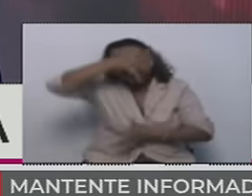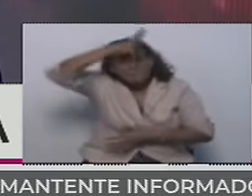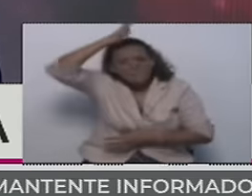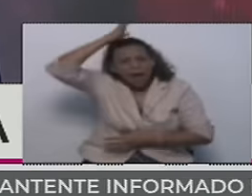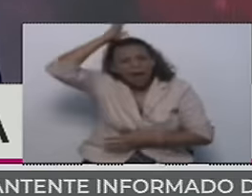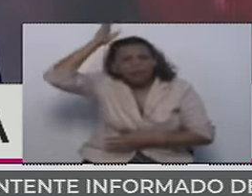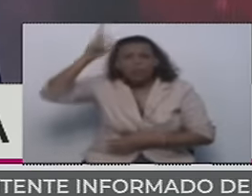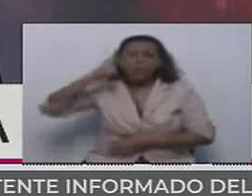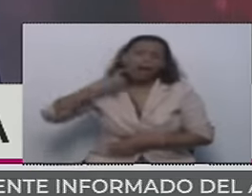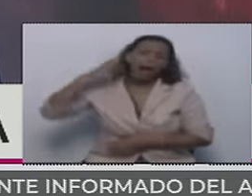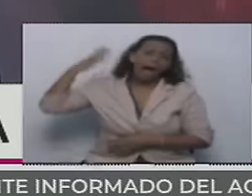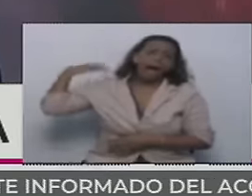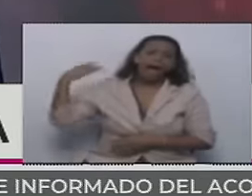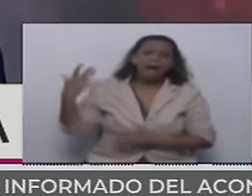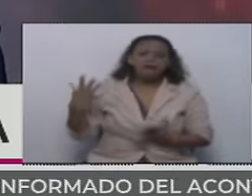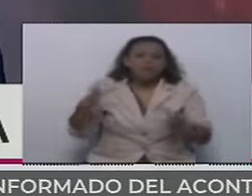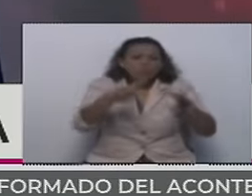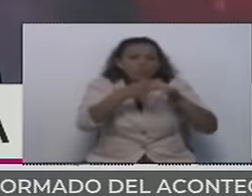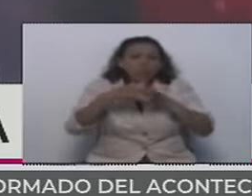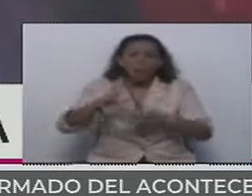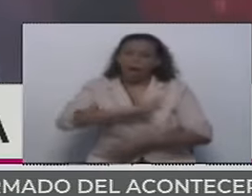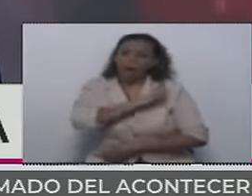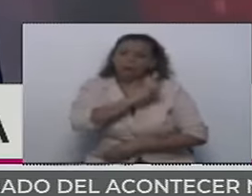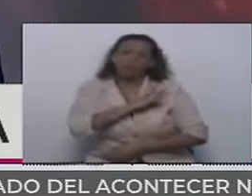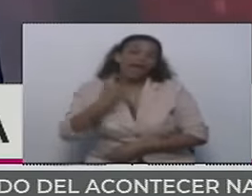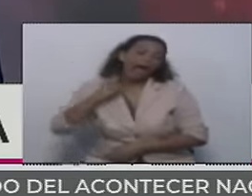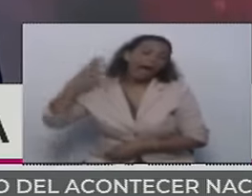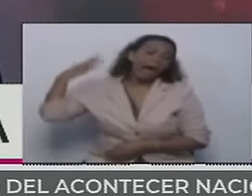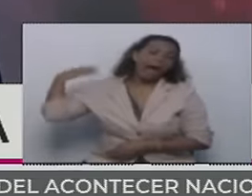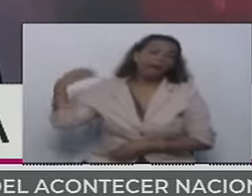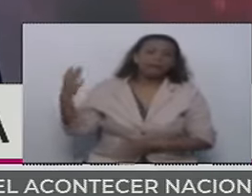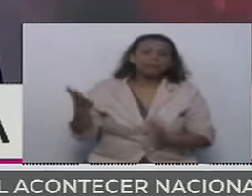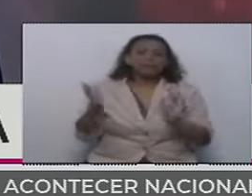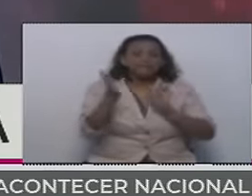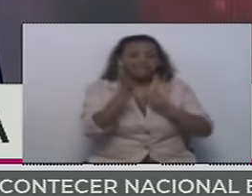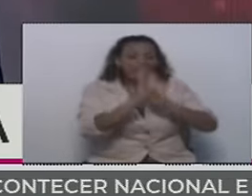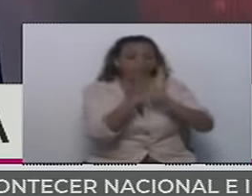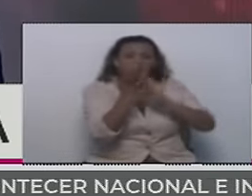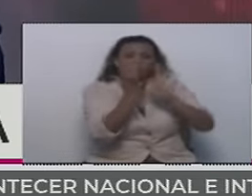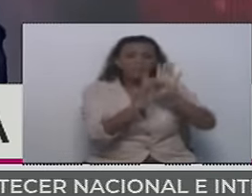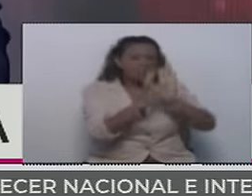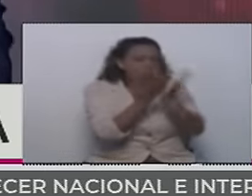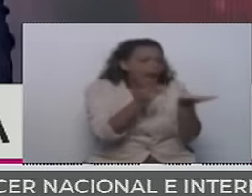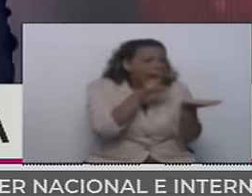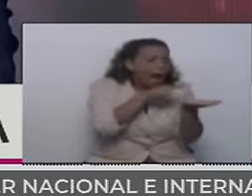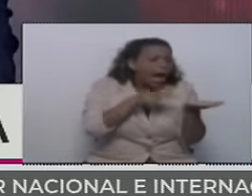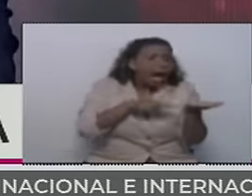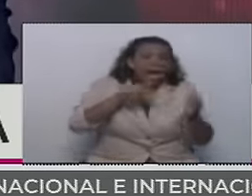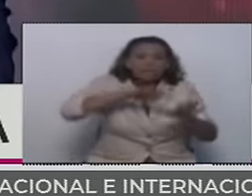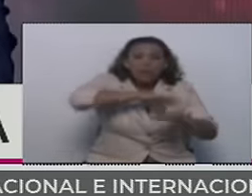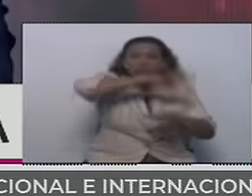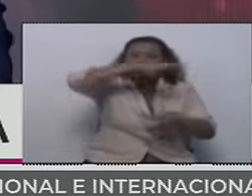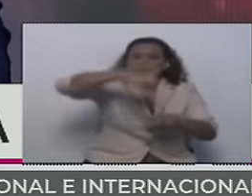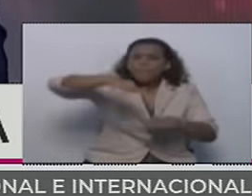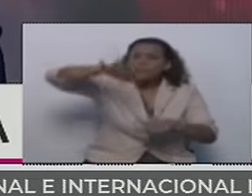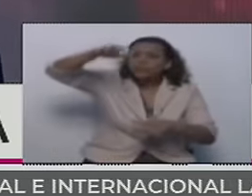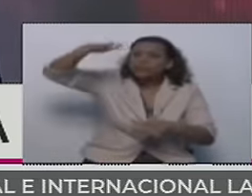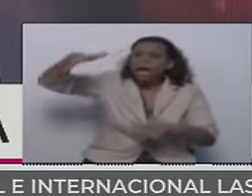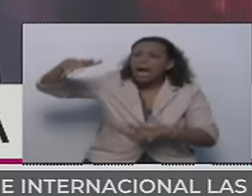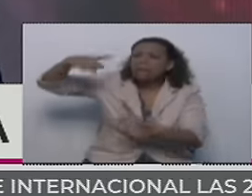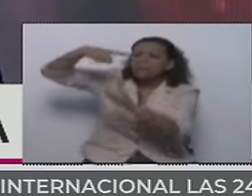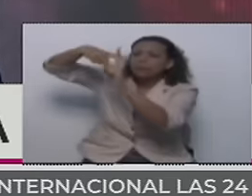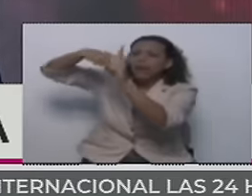Romano y por las cúpulas religiosas de la época, allá en una montaña